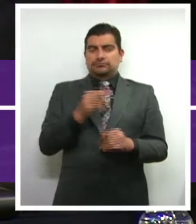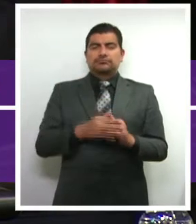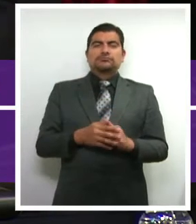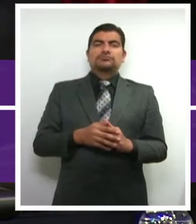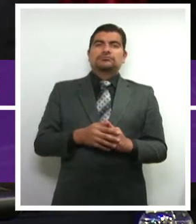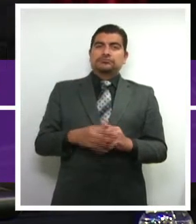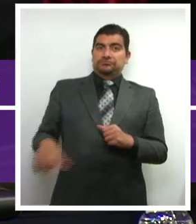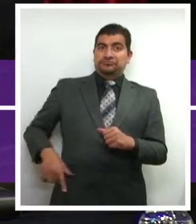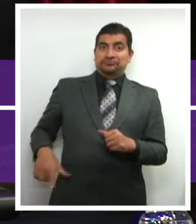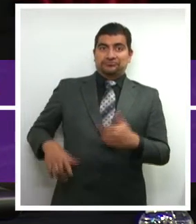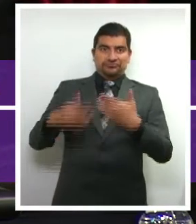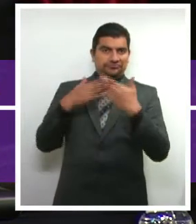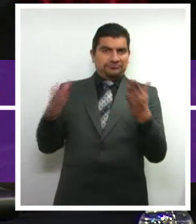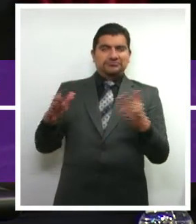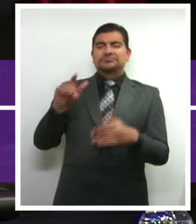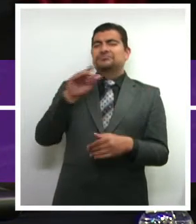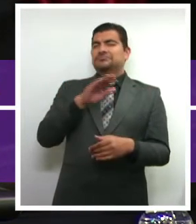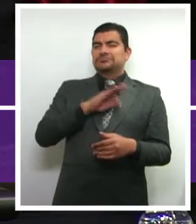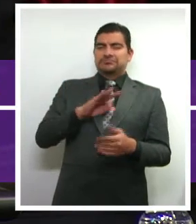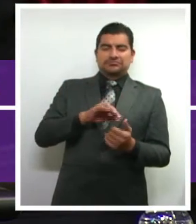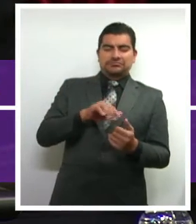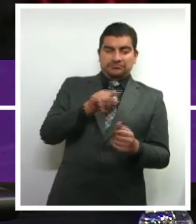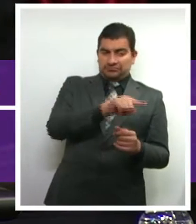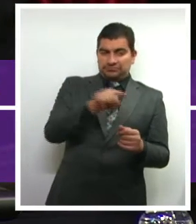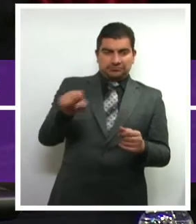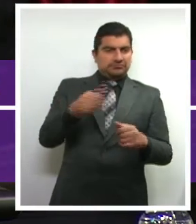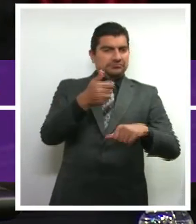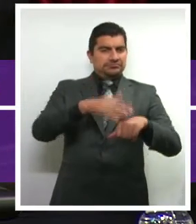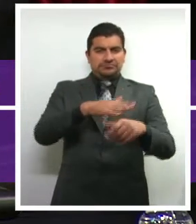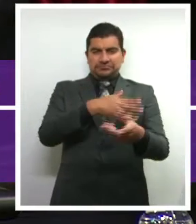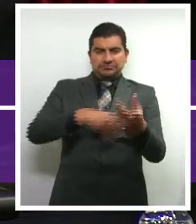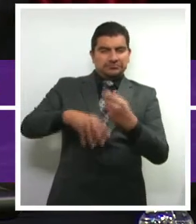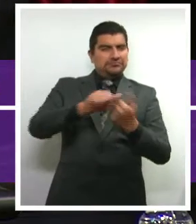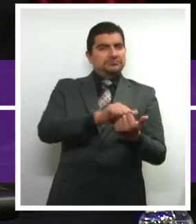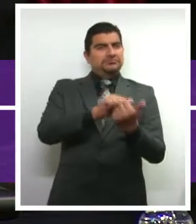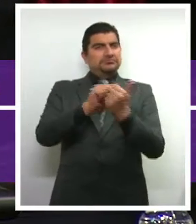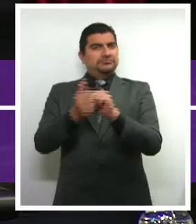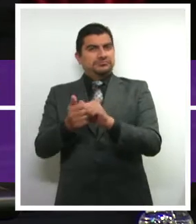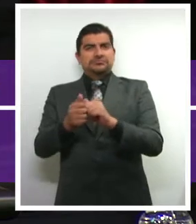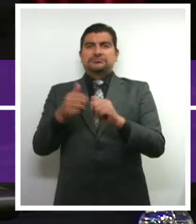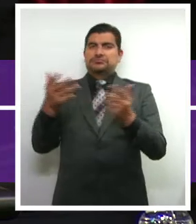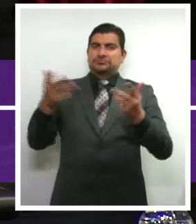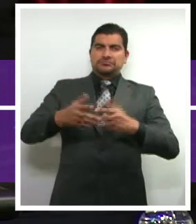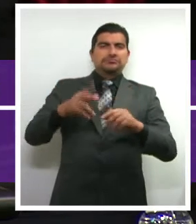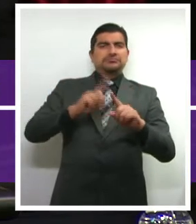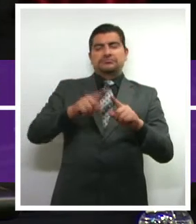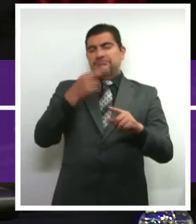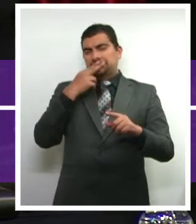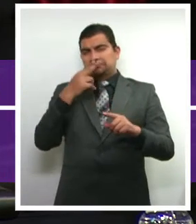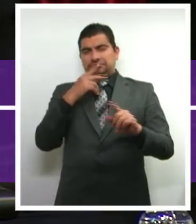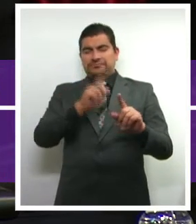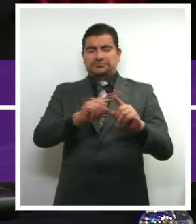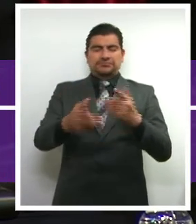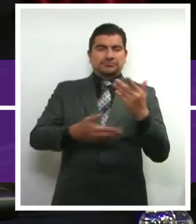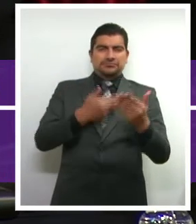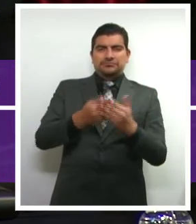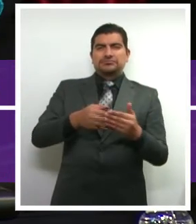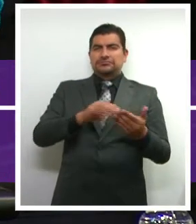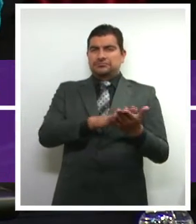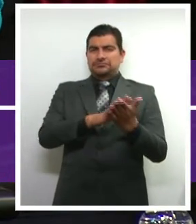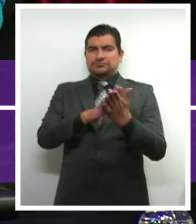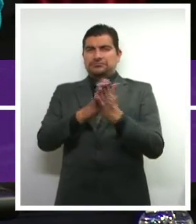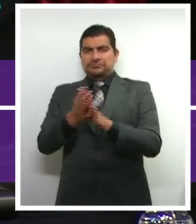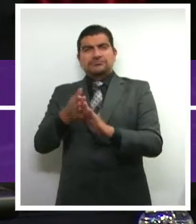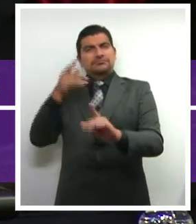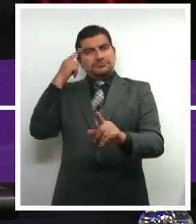El gobierno abierto puede transformar la administración, la función y los servicios públicos procurando